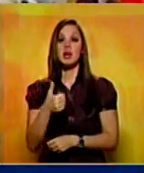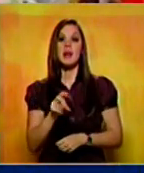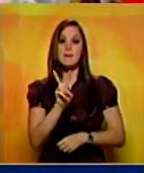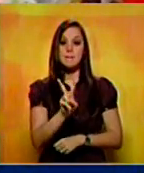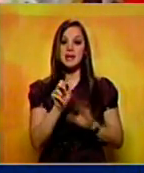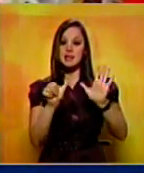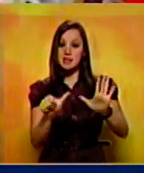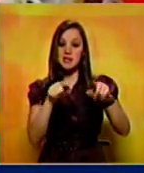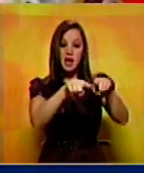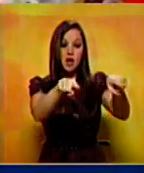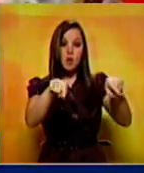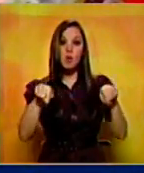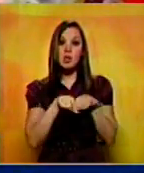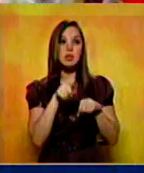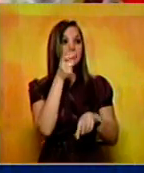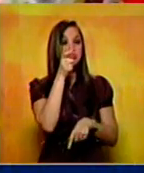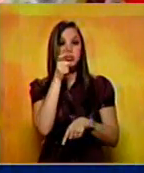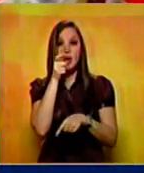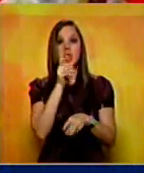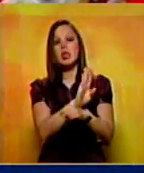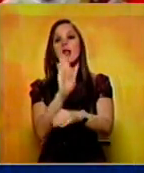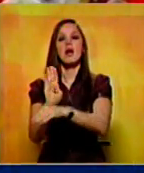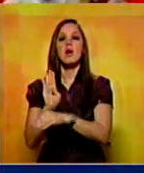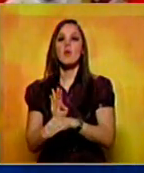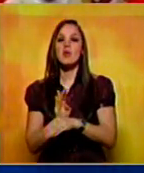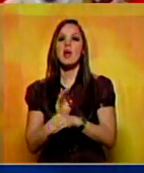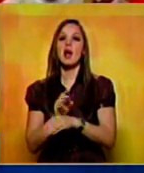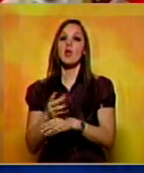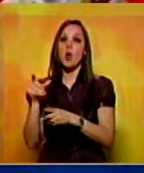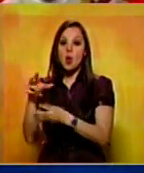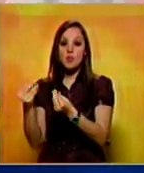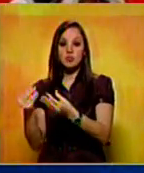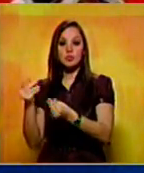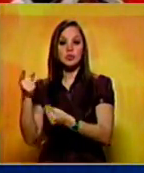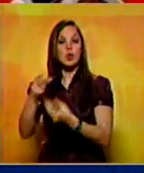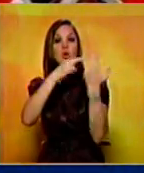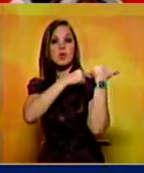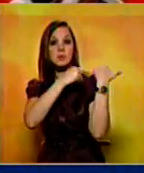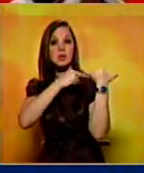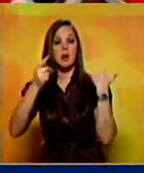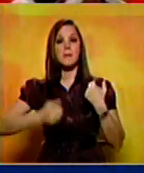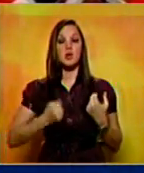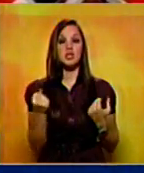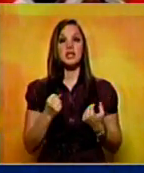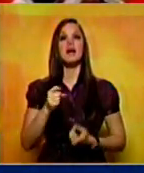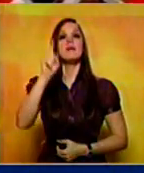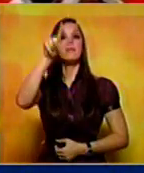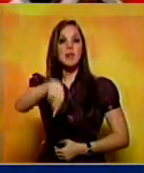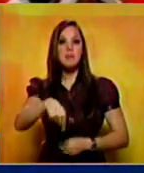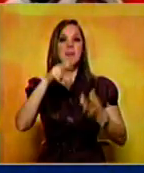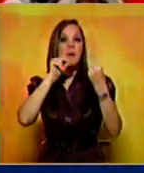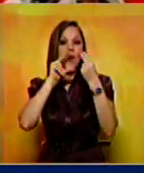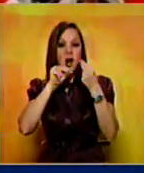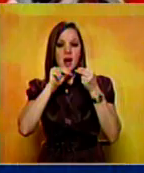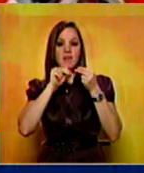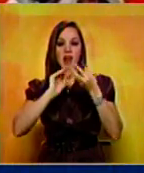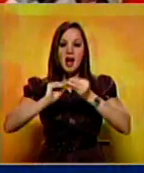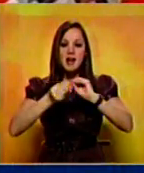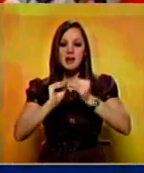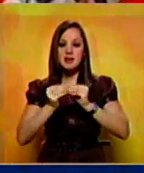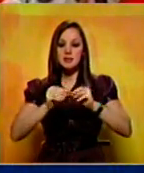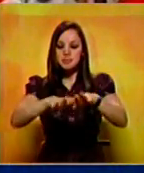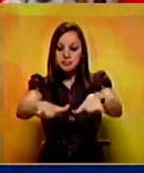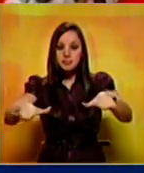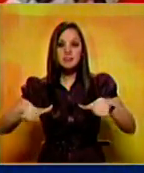22 lo tiene la policía del Estado. O sea, que hay dirección, hay supervisión y eso está funcionando. Vamos también a ayudar en el tema de la refacción de canchas, de recuperación de